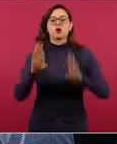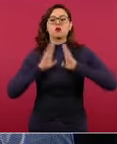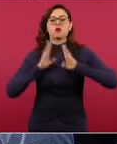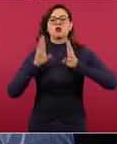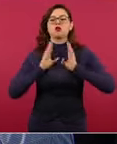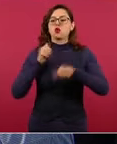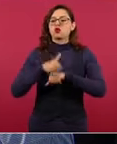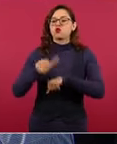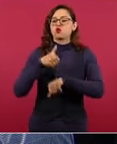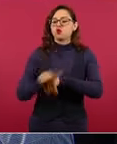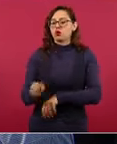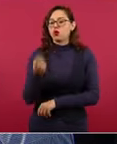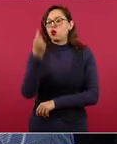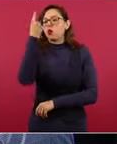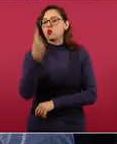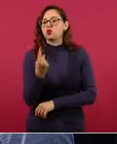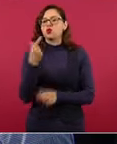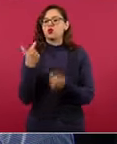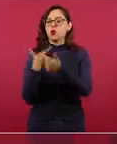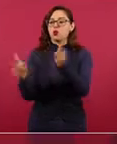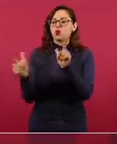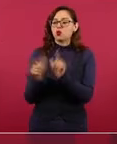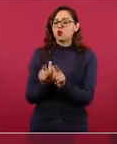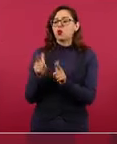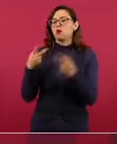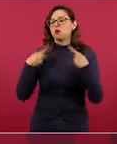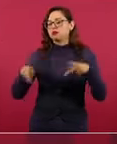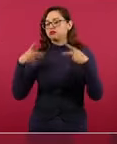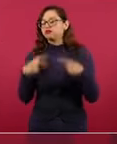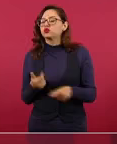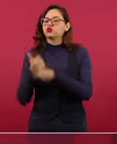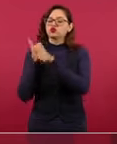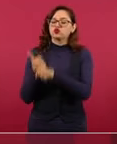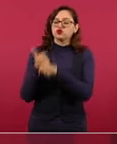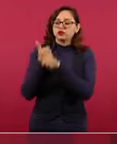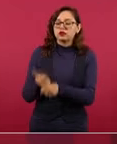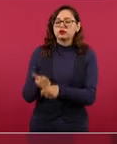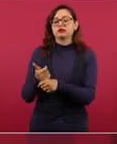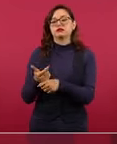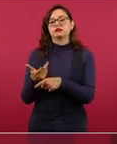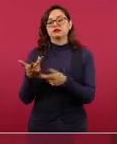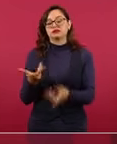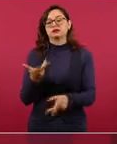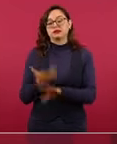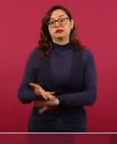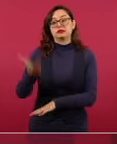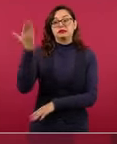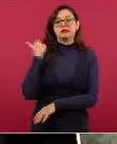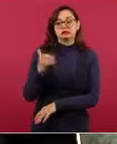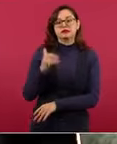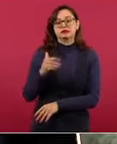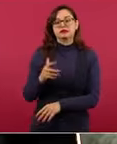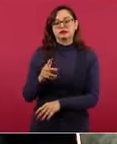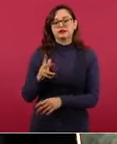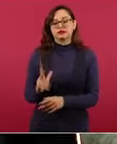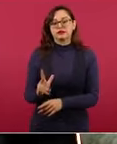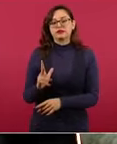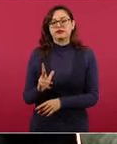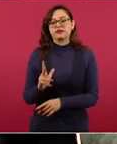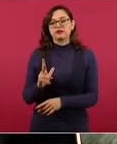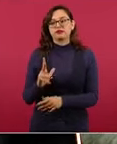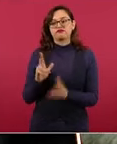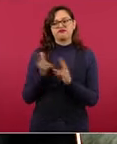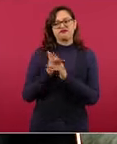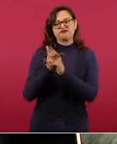estuvieron familiares de víctimas de la guerra de ese entonces guerra de exterminio